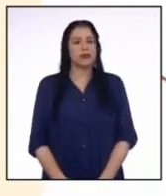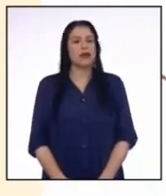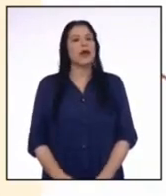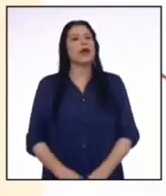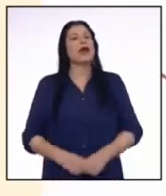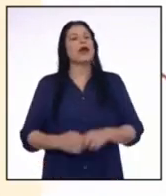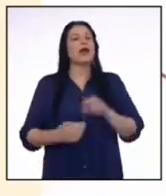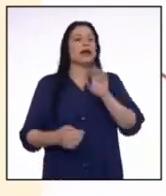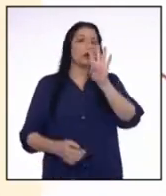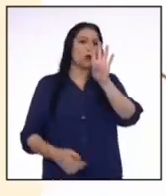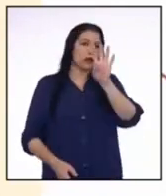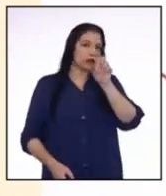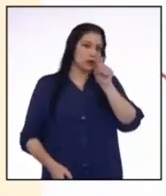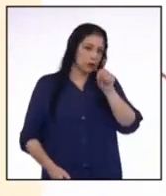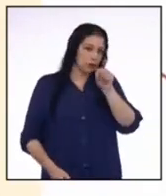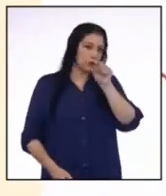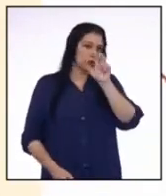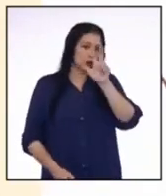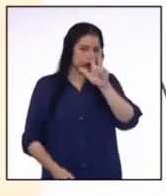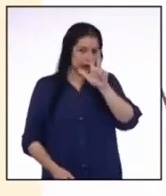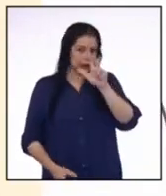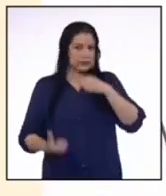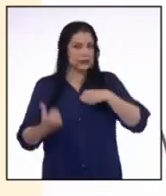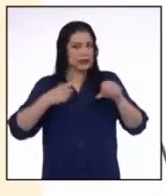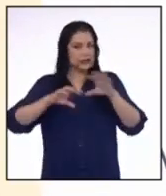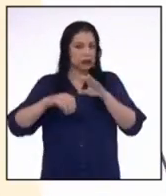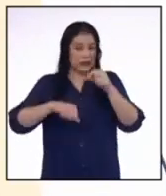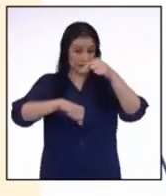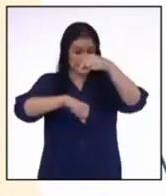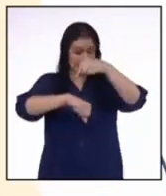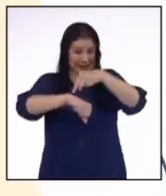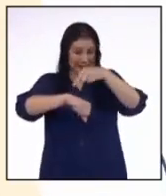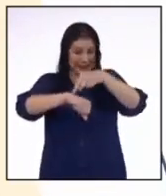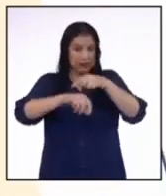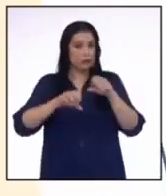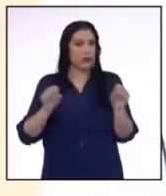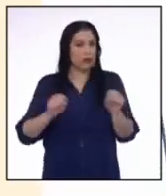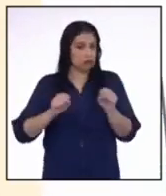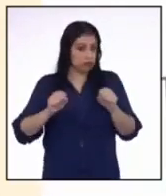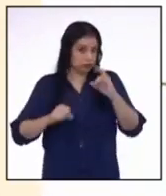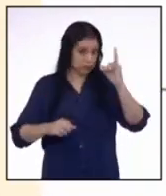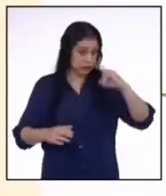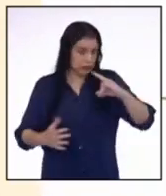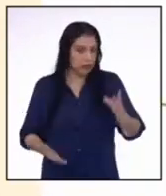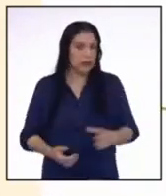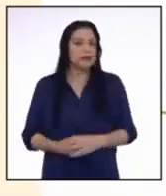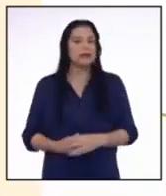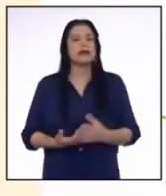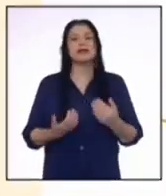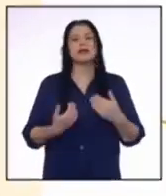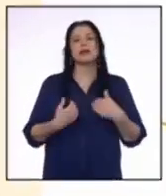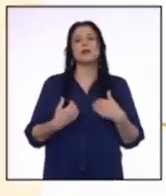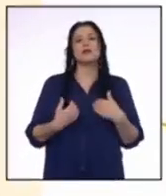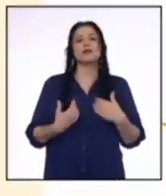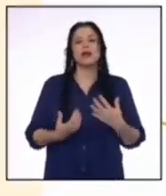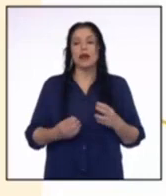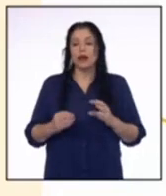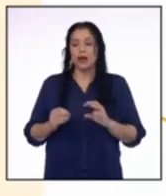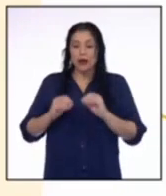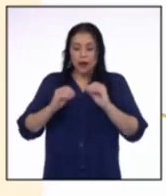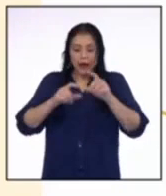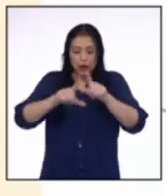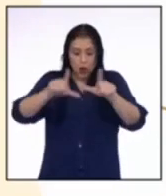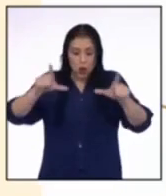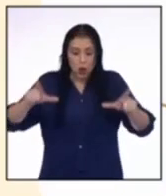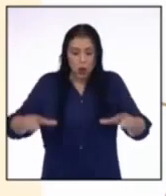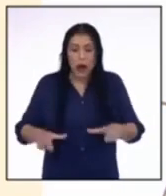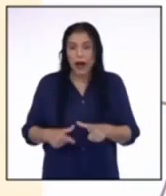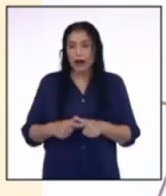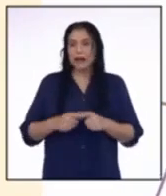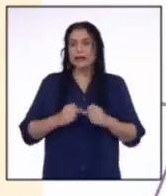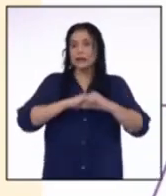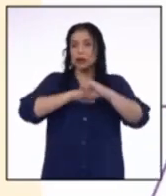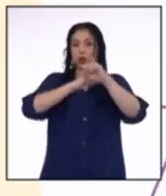En el punto 4.3, acciones durante la emergencia, tenemos ubicarse en zonas seguras y